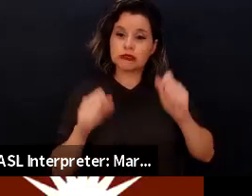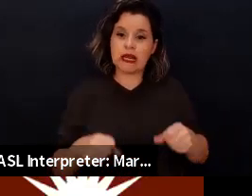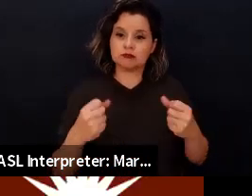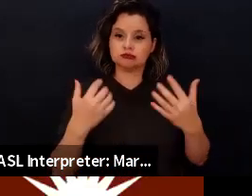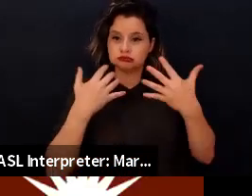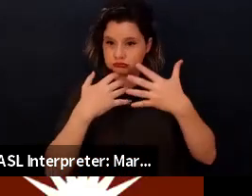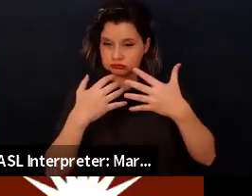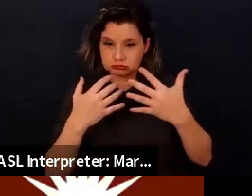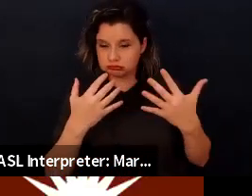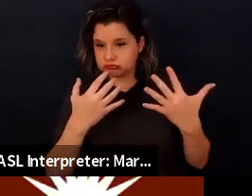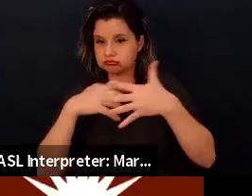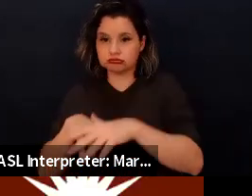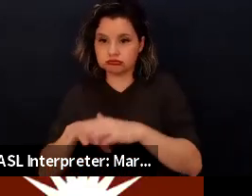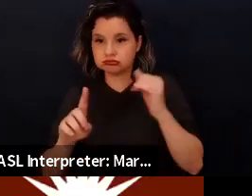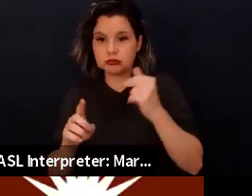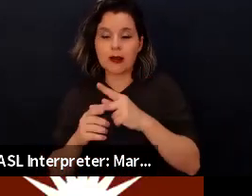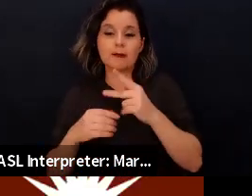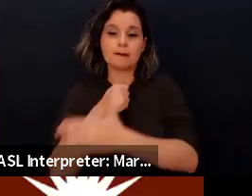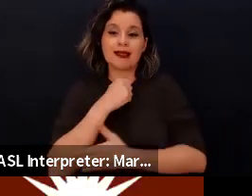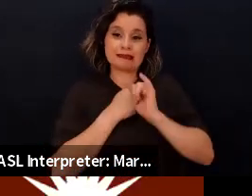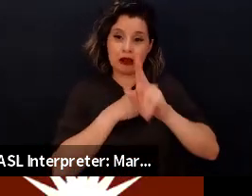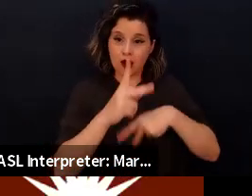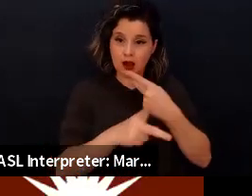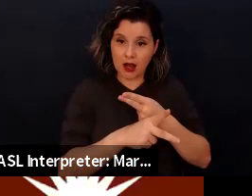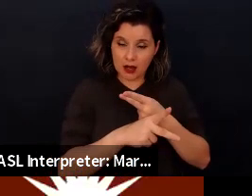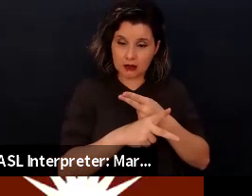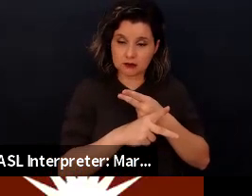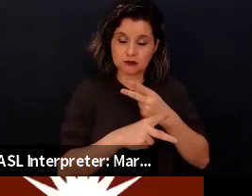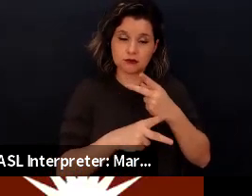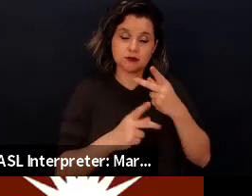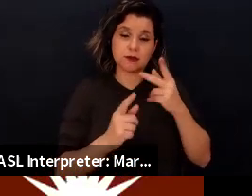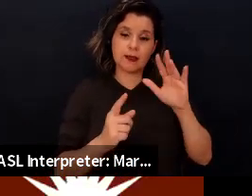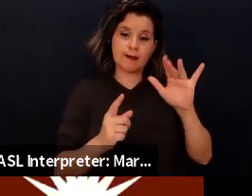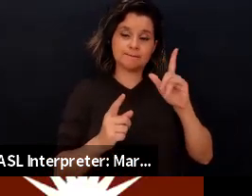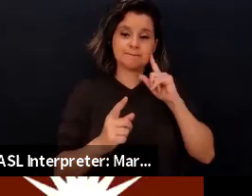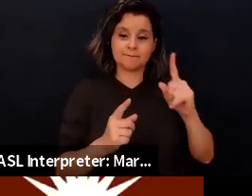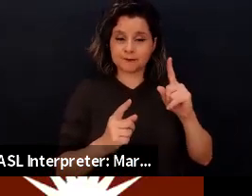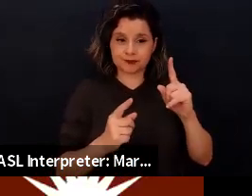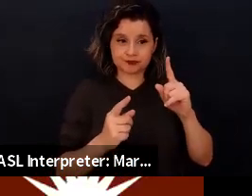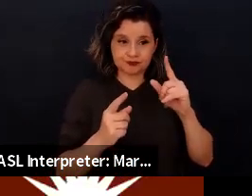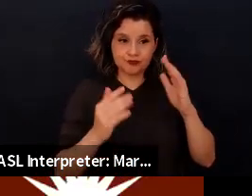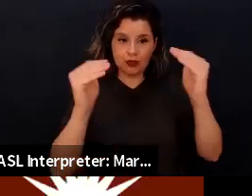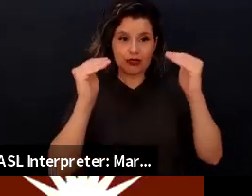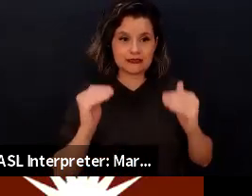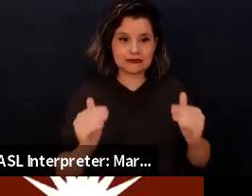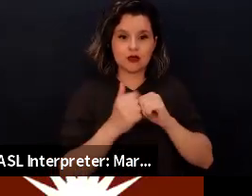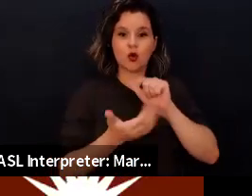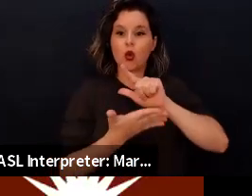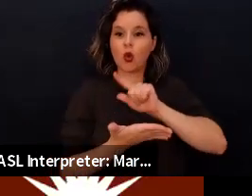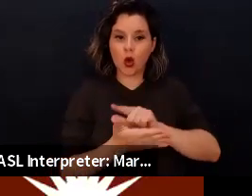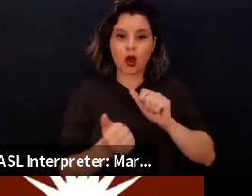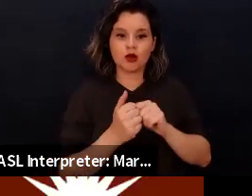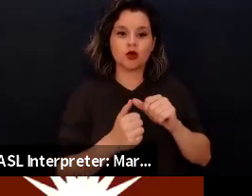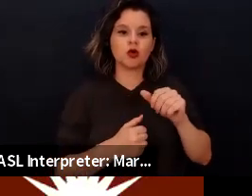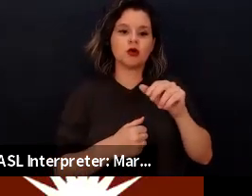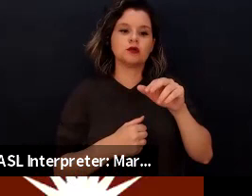al país. Este tipo de protección también, el siguiente, que es la Ley de